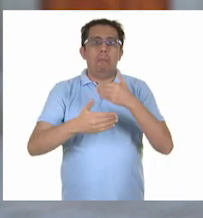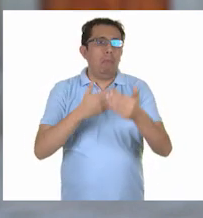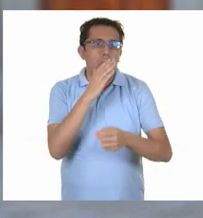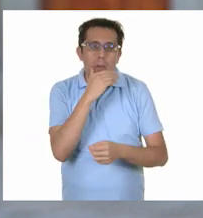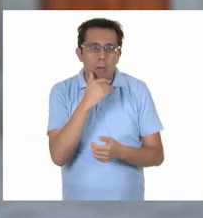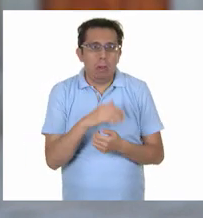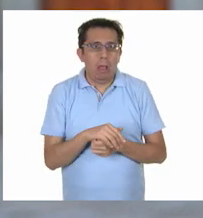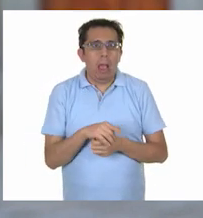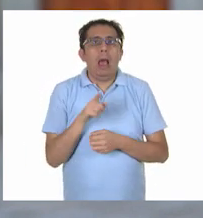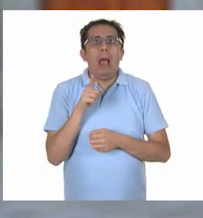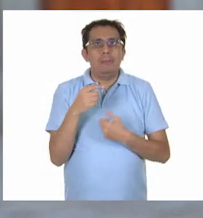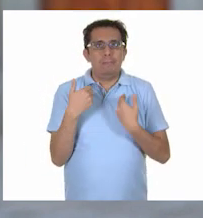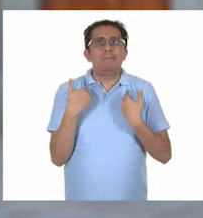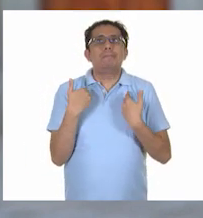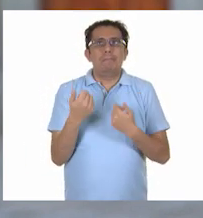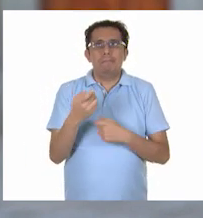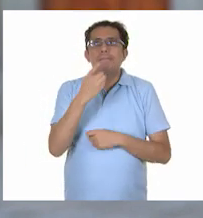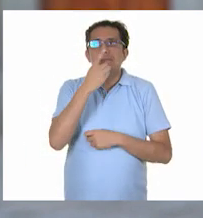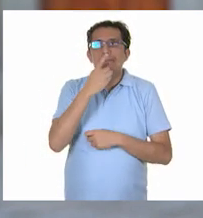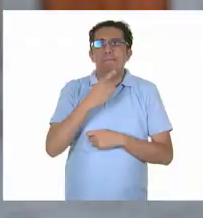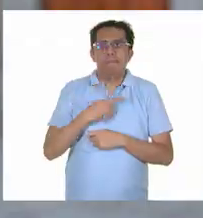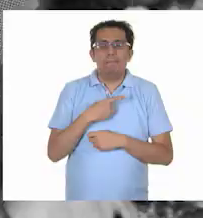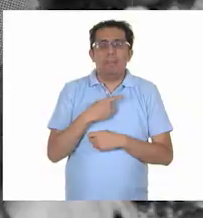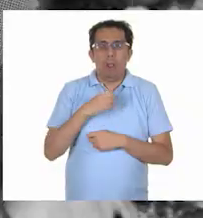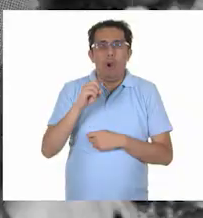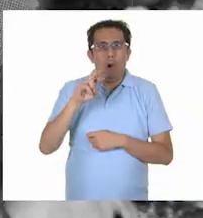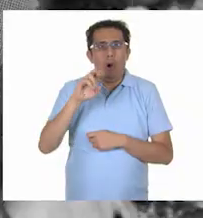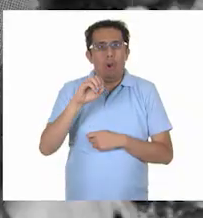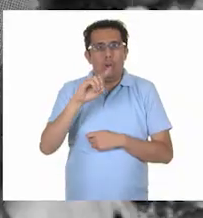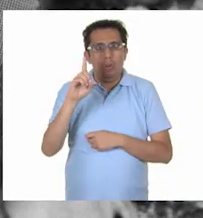Entonces, él entendió lo que estaba diciéndole Orozco.